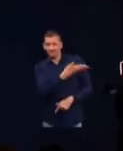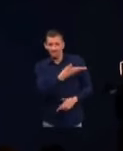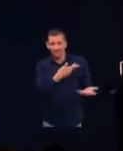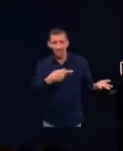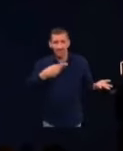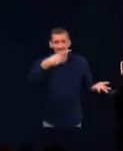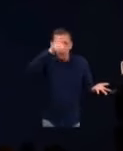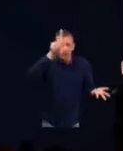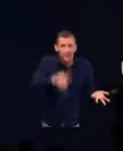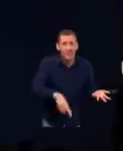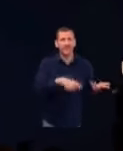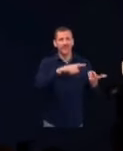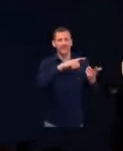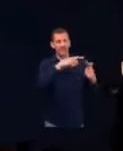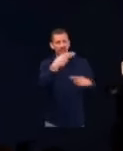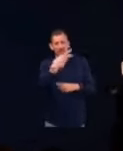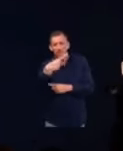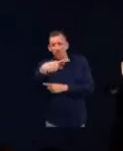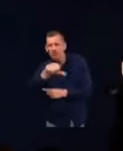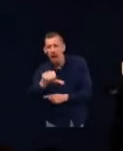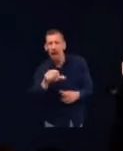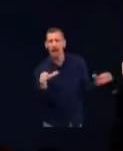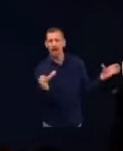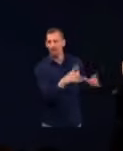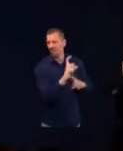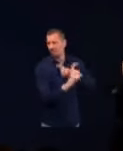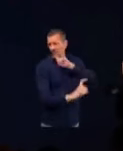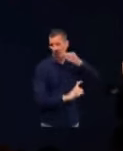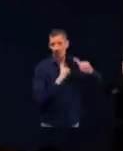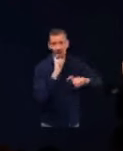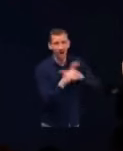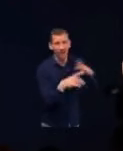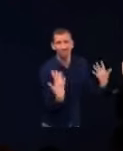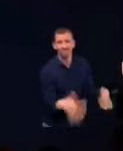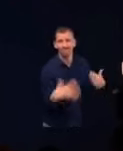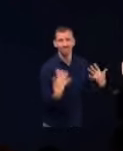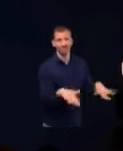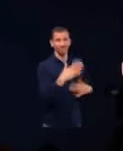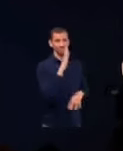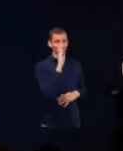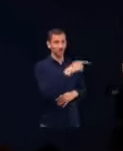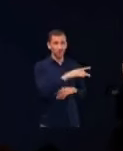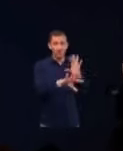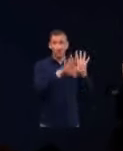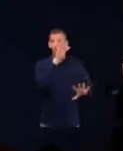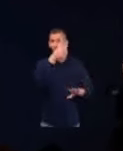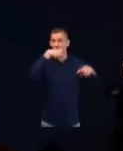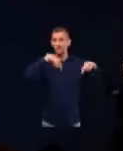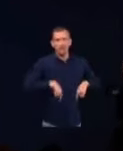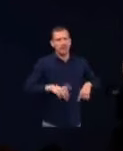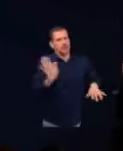des groupuscules violents ou communautaristes imposeront Jean-Luc Mélenchon comme Premier ministre.